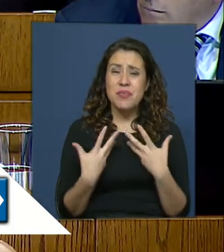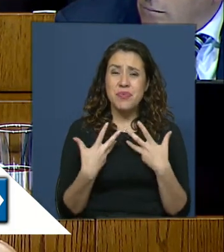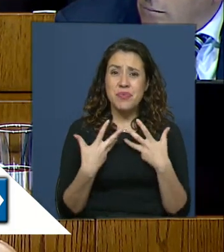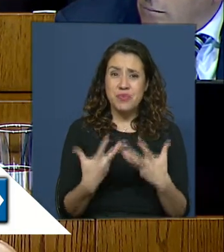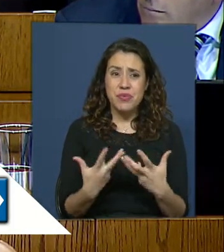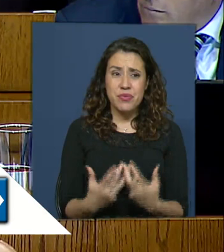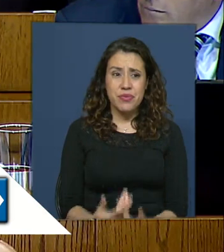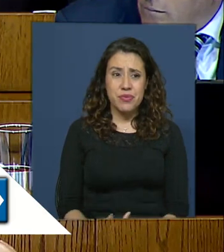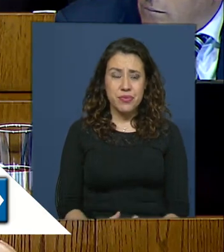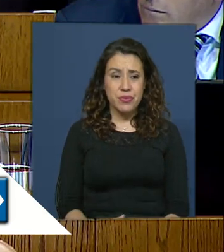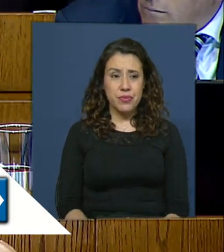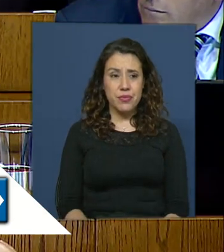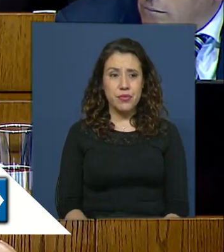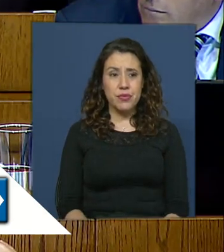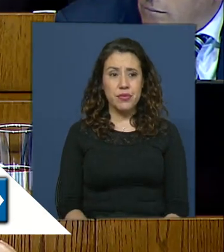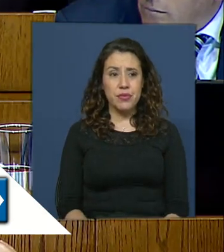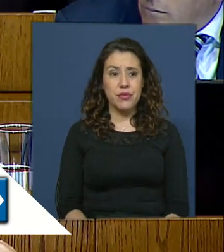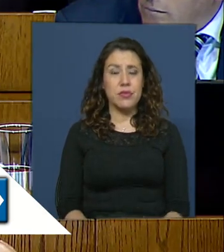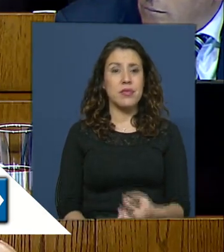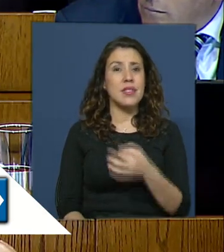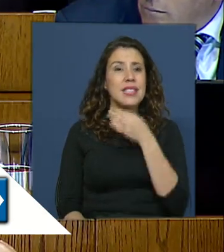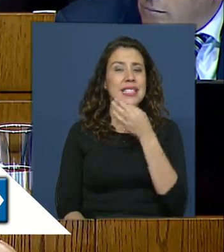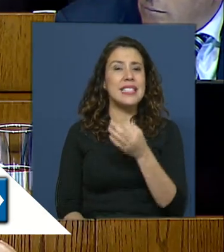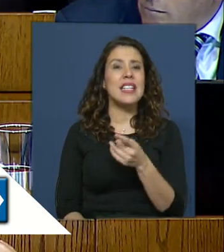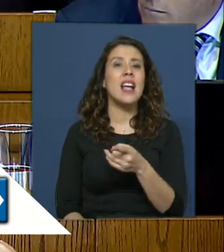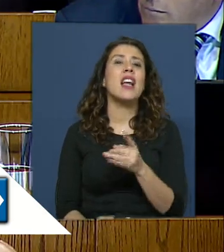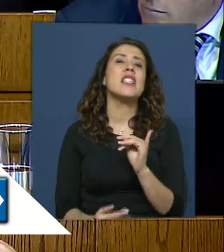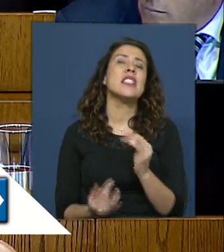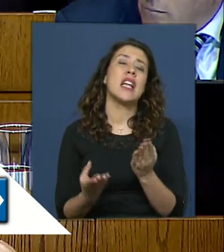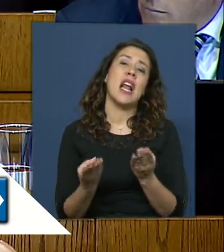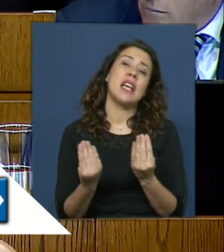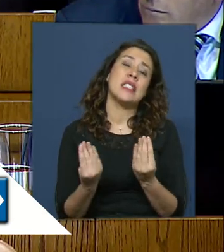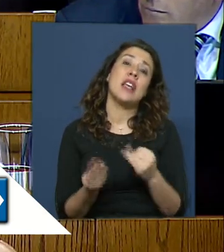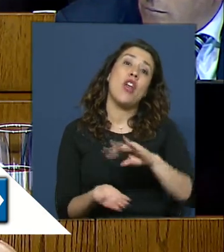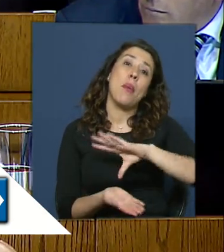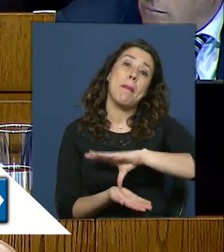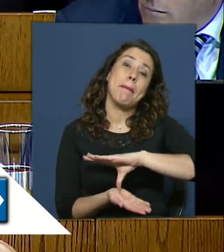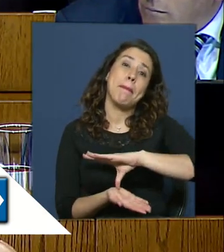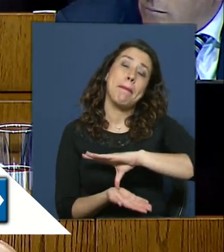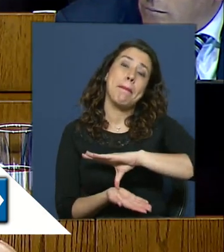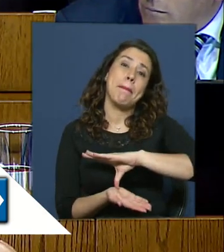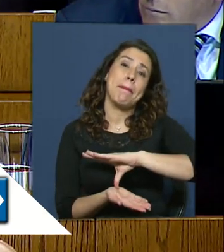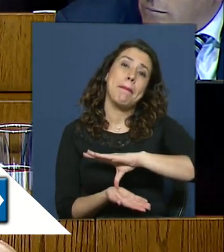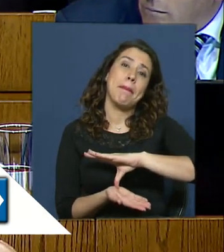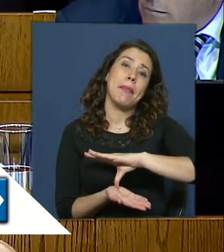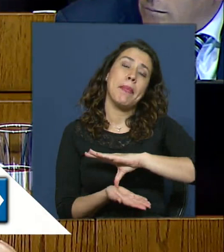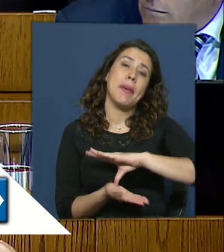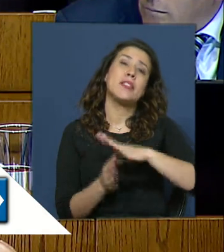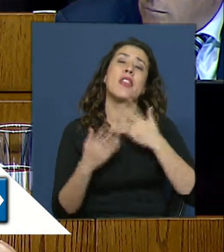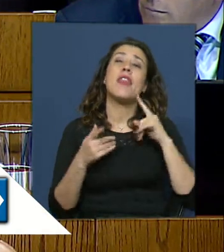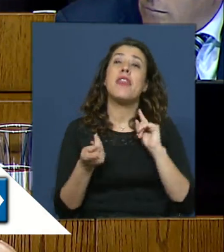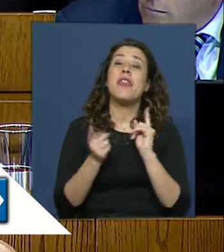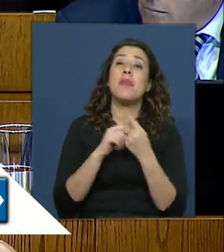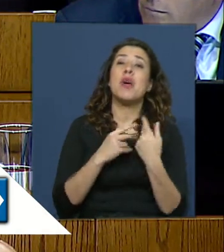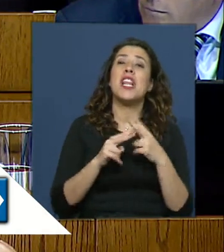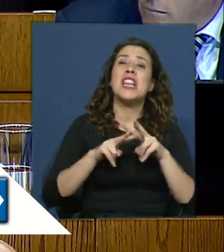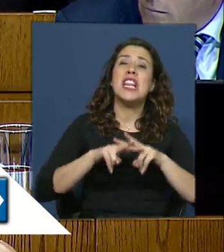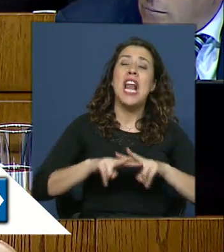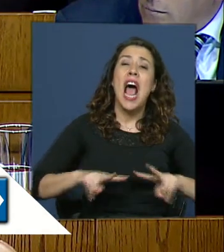violaciones, porque hablar de que fue un mal necesario y de que el país quedó tranquilo y se pudo desarrollar,